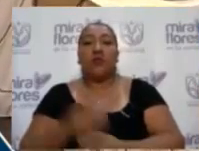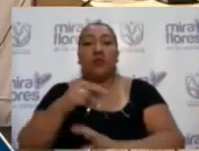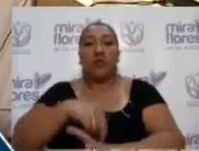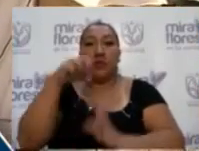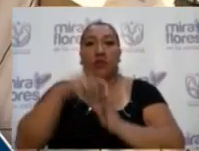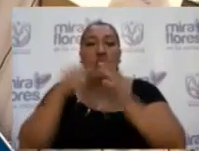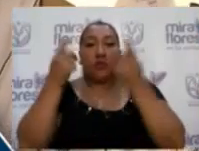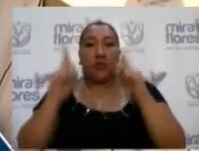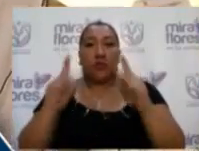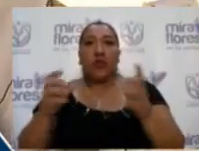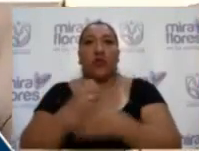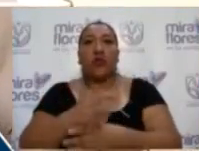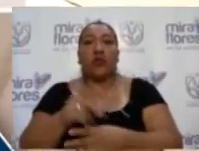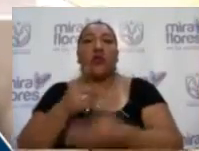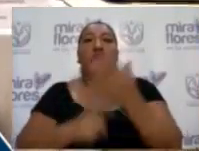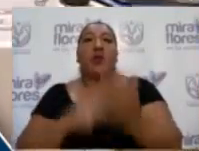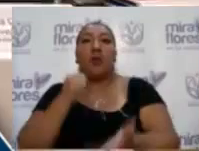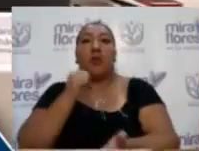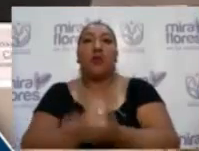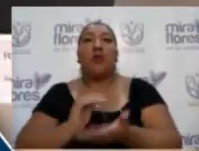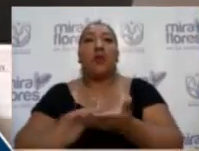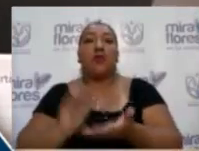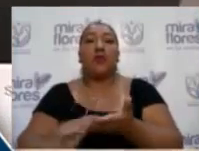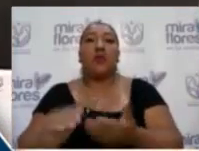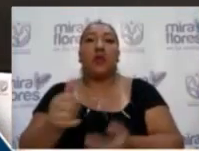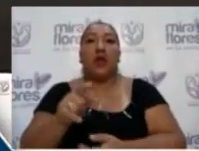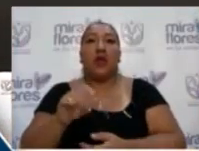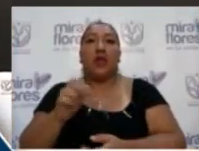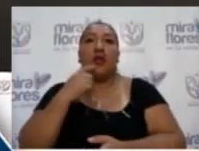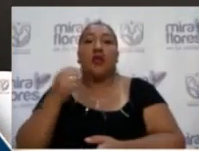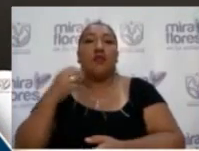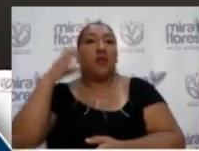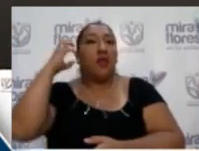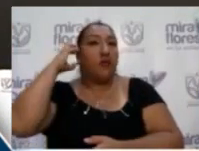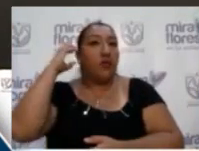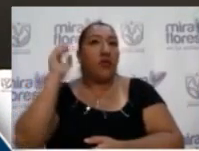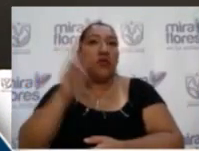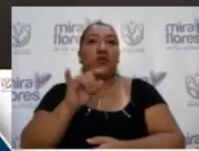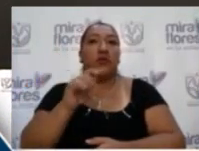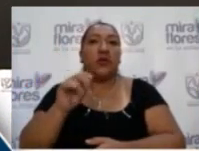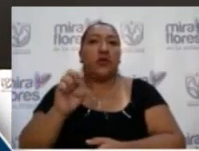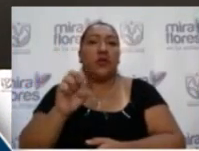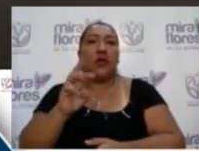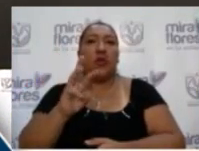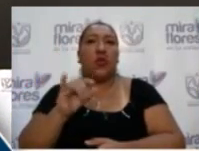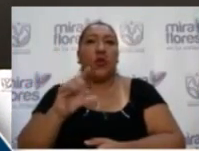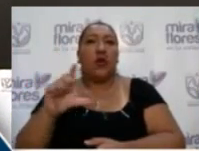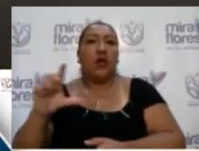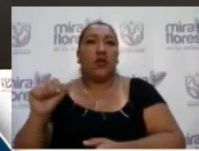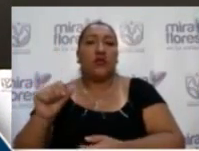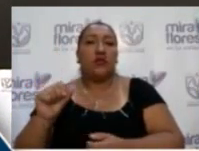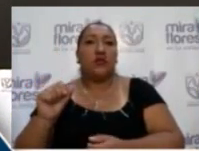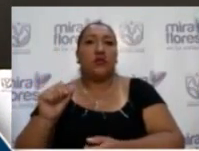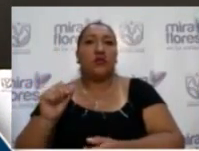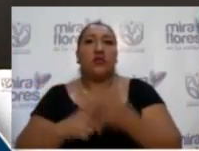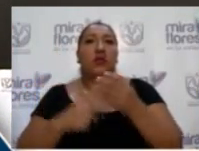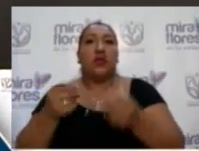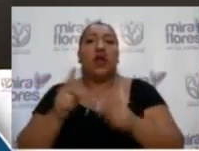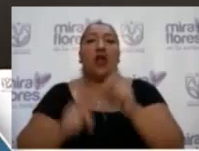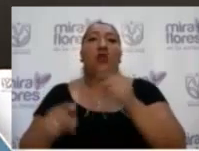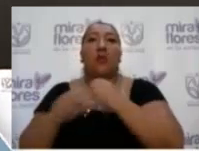Proyecto de acuerdo de Consejo que apruebe la licencia del alcalde de Miraflores, Jorge Vicente Martín Muñoz Wells, y autoriza su viaje a los